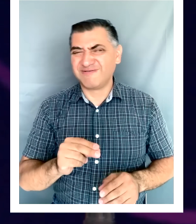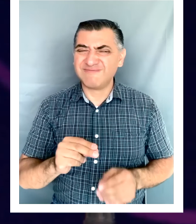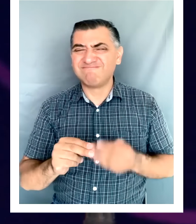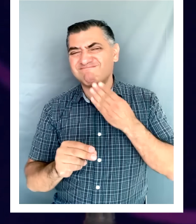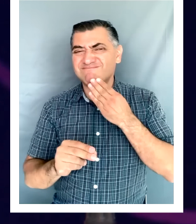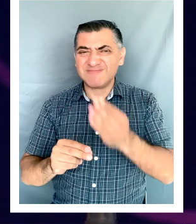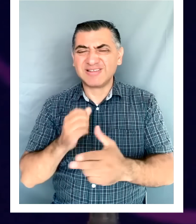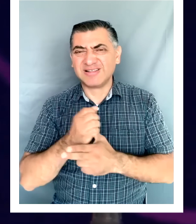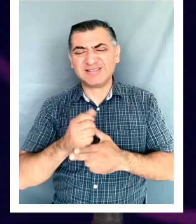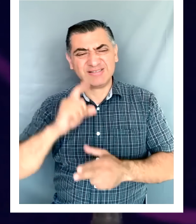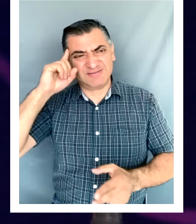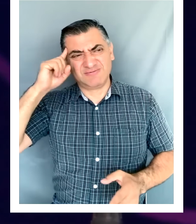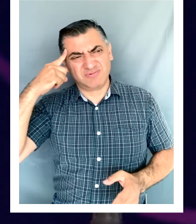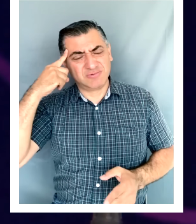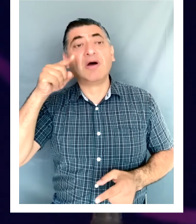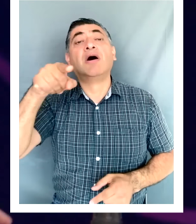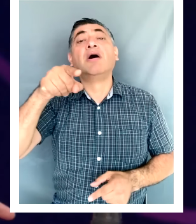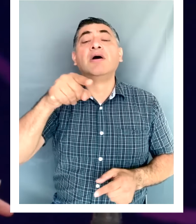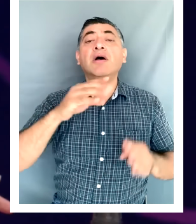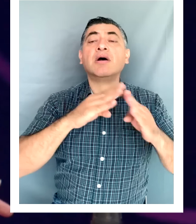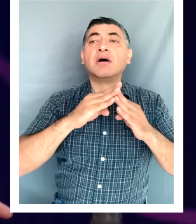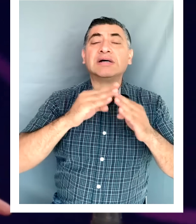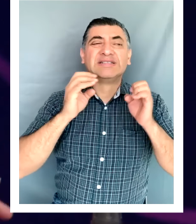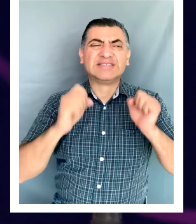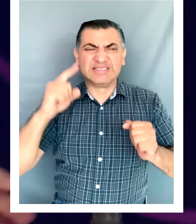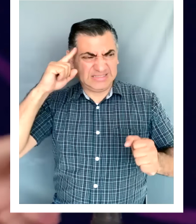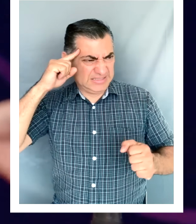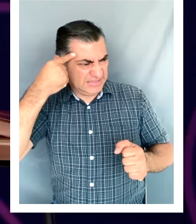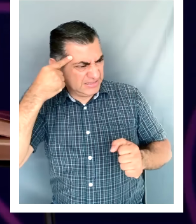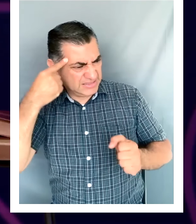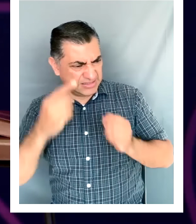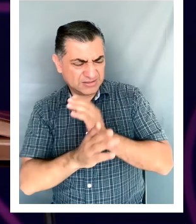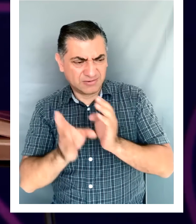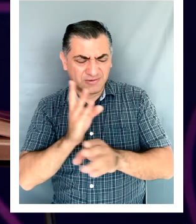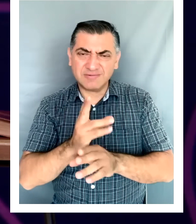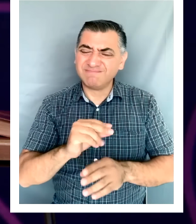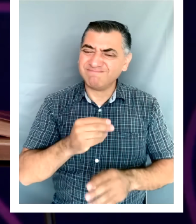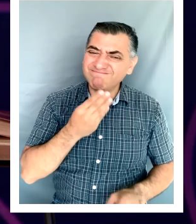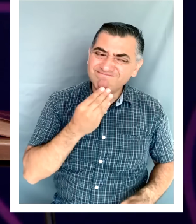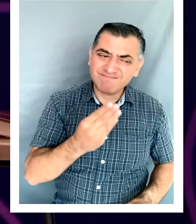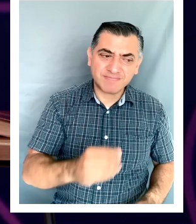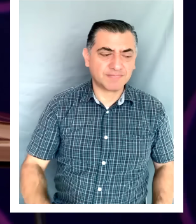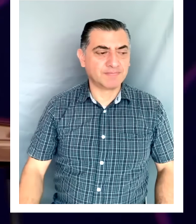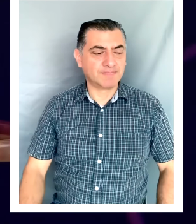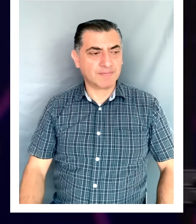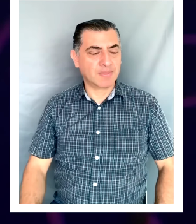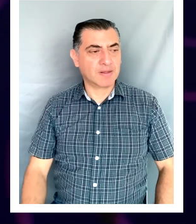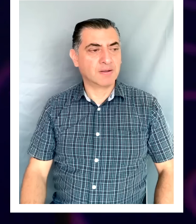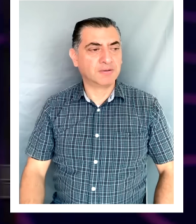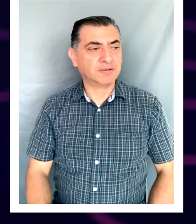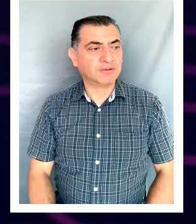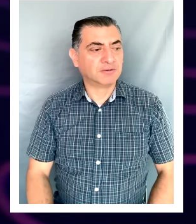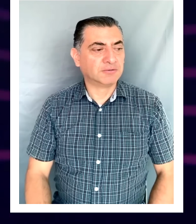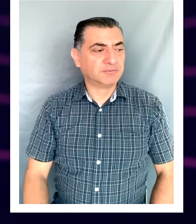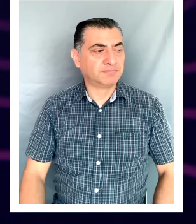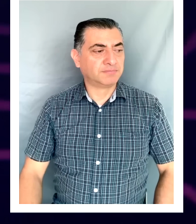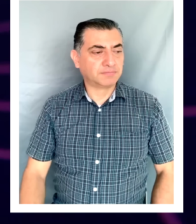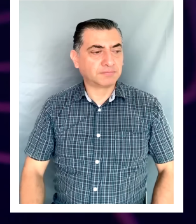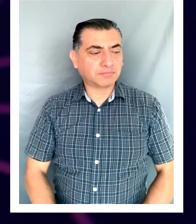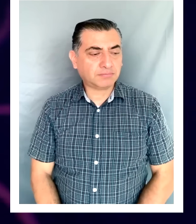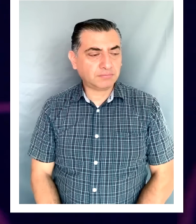cabes saber quién es acá alguien allá en casa que esté en modo enojo verdad quizá algunos ya están ahora en modo enojo no con el calor que tenemos en estos días ya